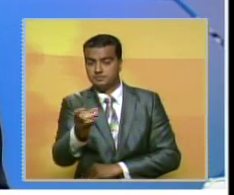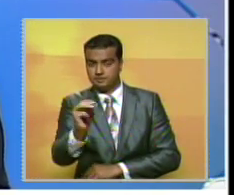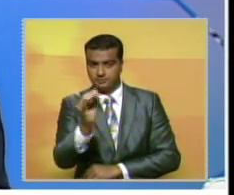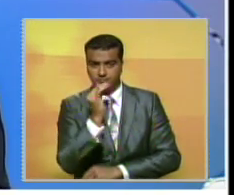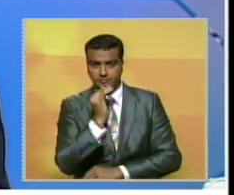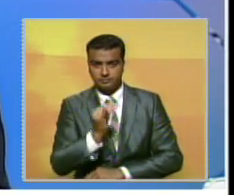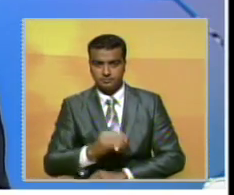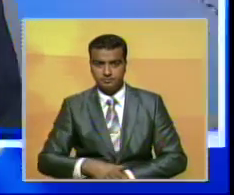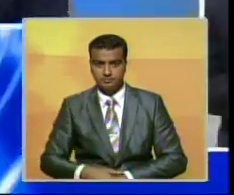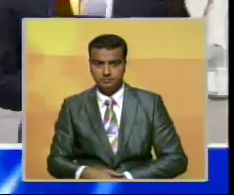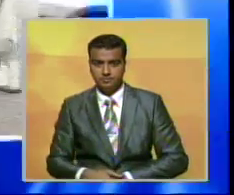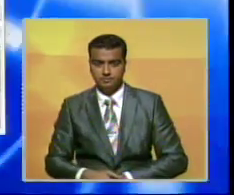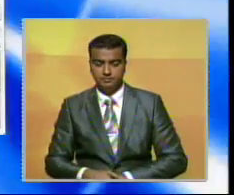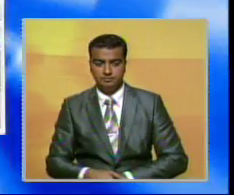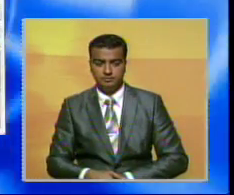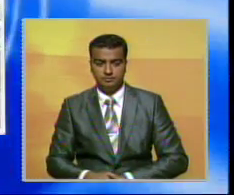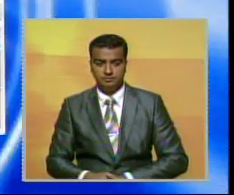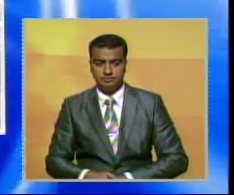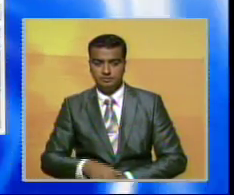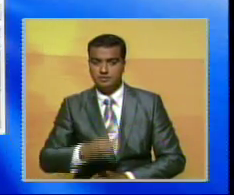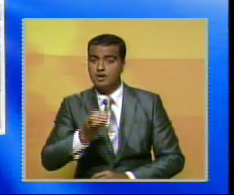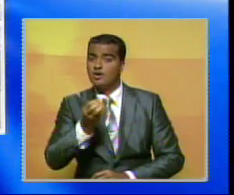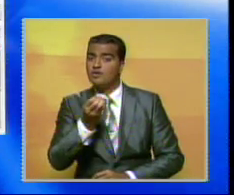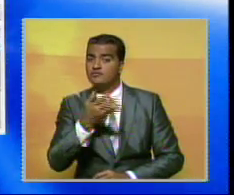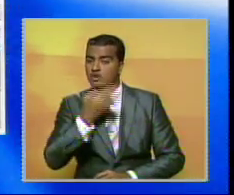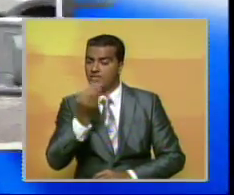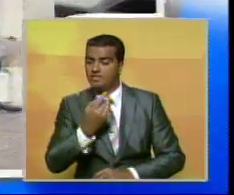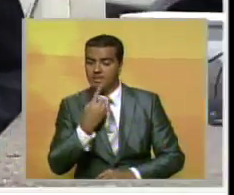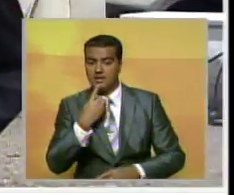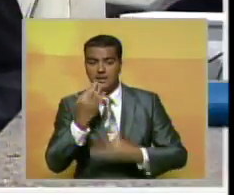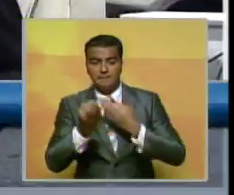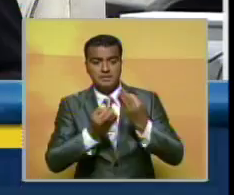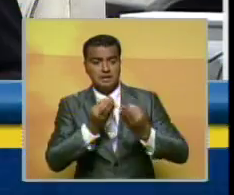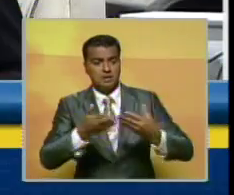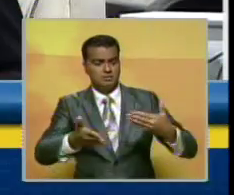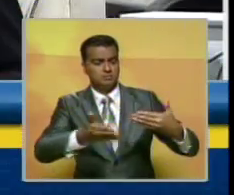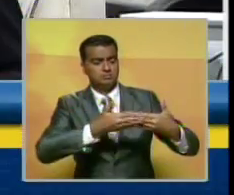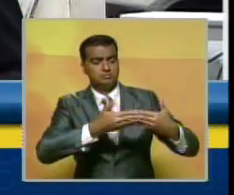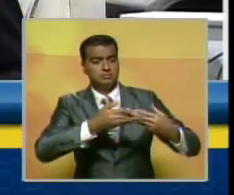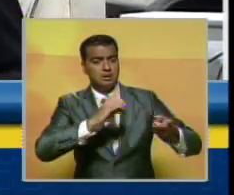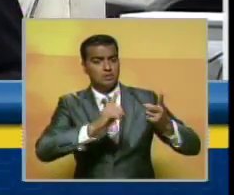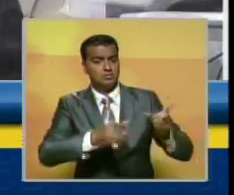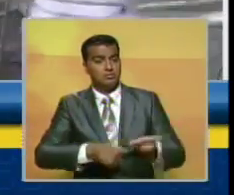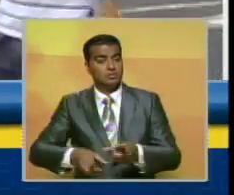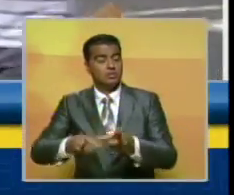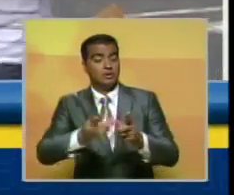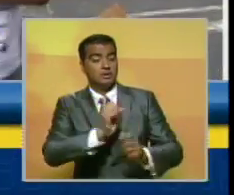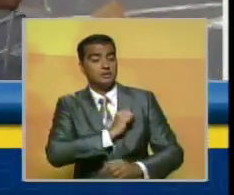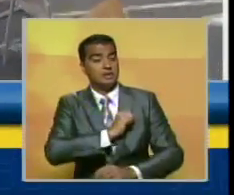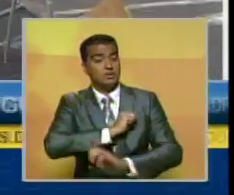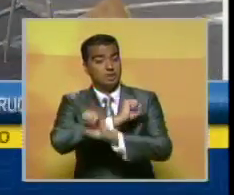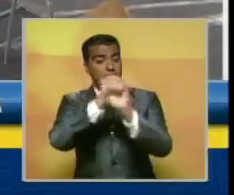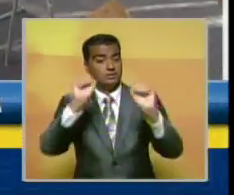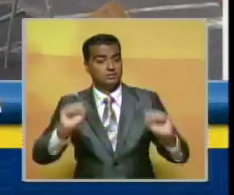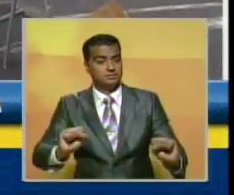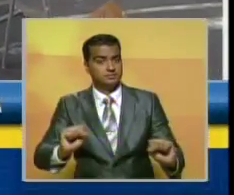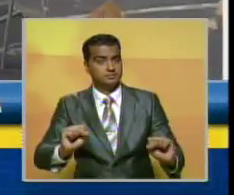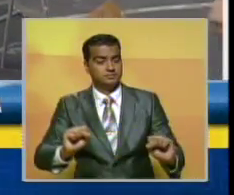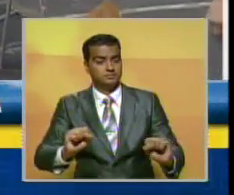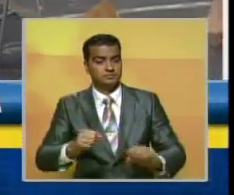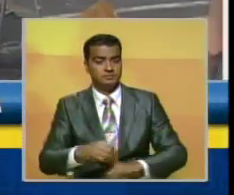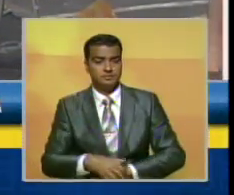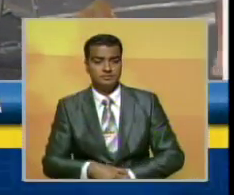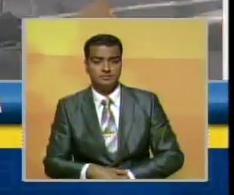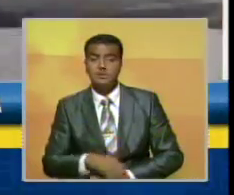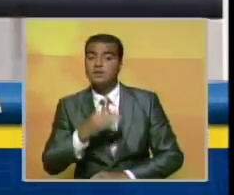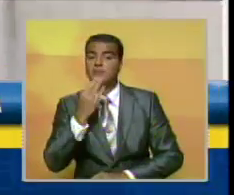Morón nos cuenta. Hola, buenas tardes. A lo largo del municipio de Chacao se colocaron varias barricadas esta madrugada. En la intersección de